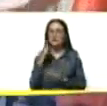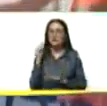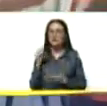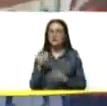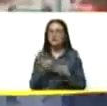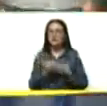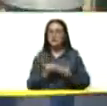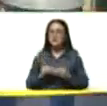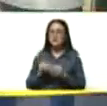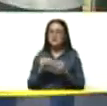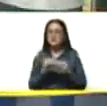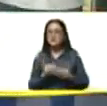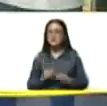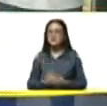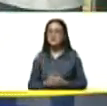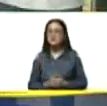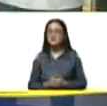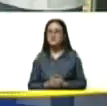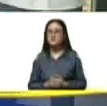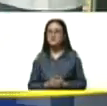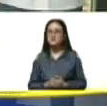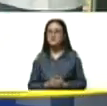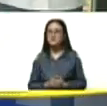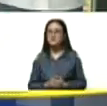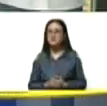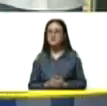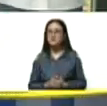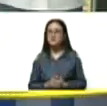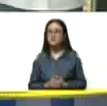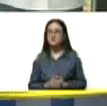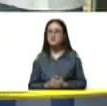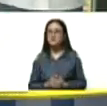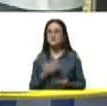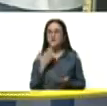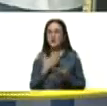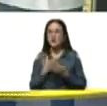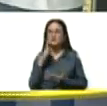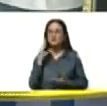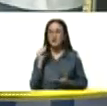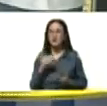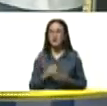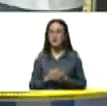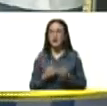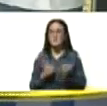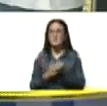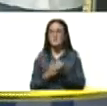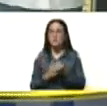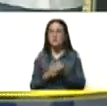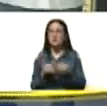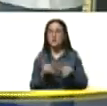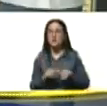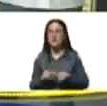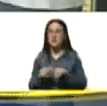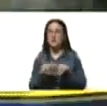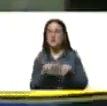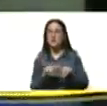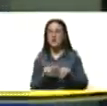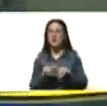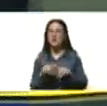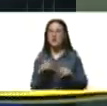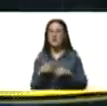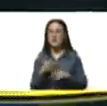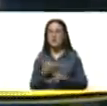si hubieran hecho unas transnacionales. Gracias a Dios y al apoyo del ingeniero Hipólito y a ustedes